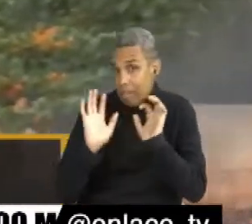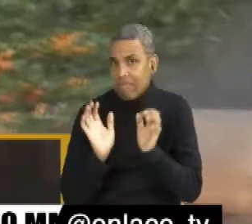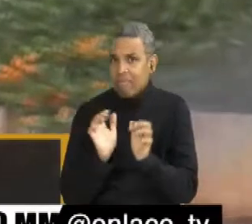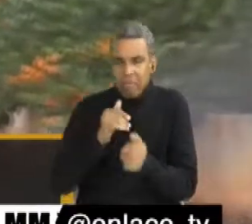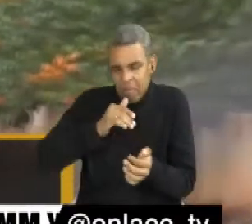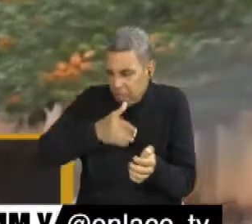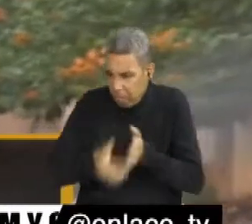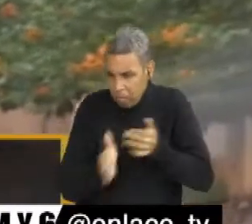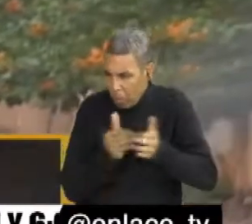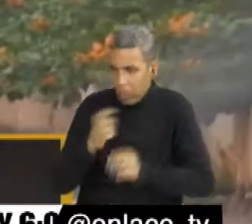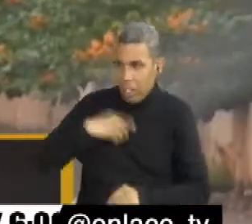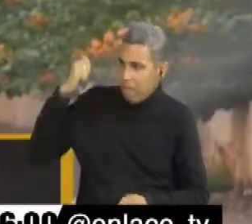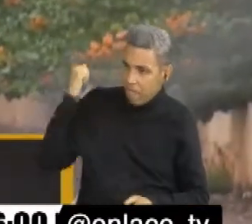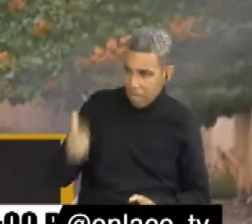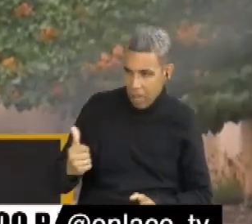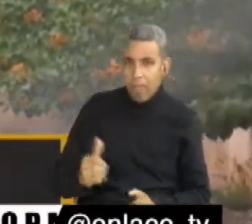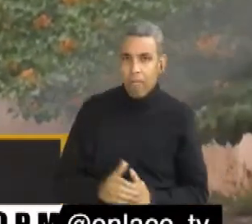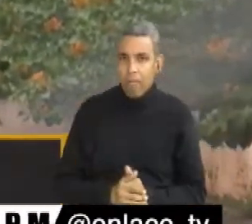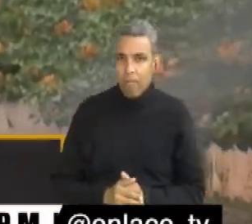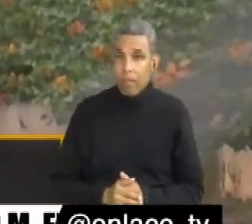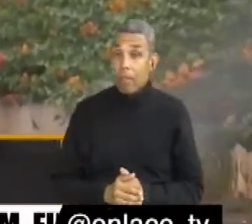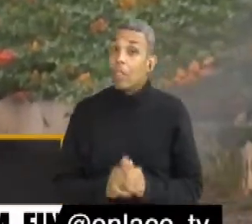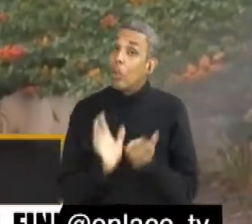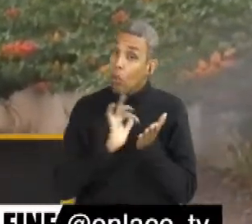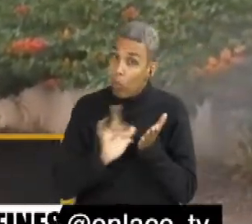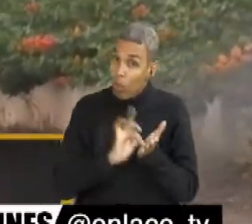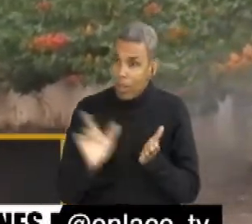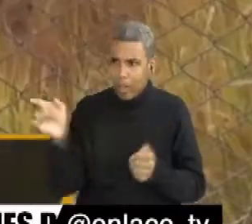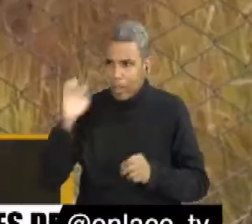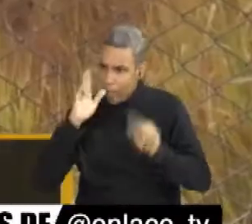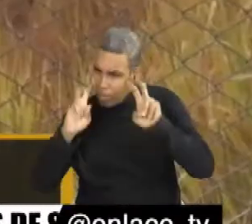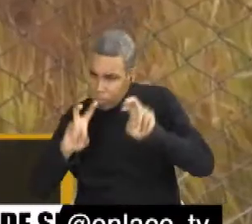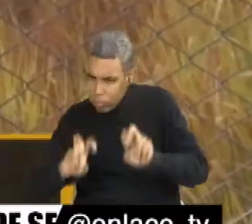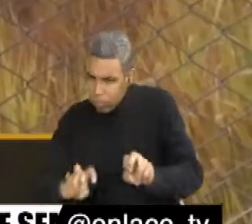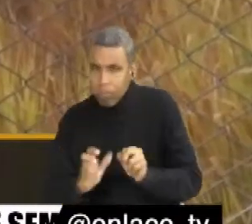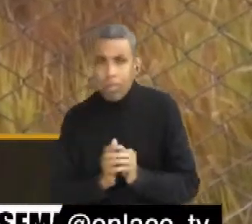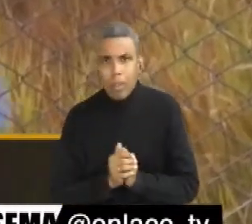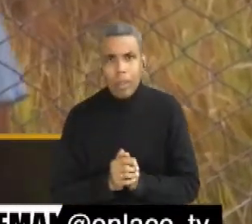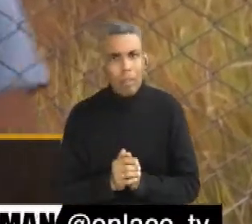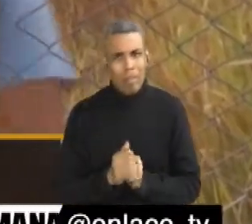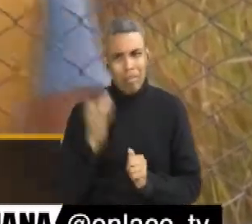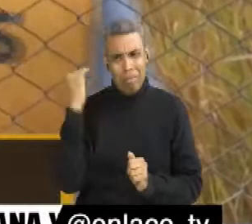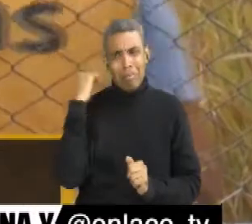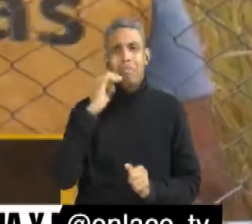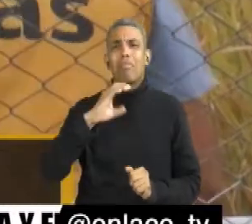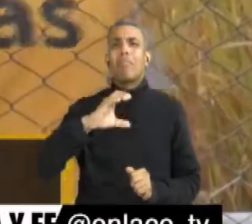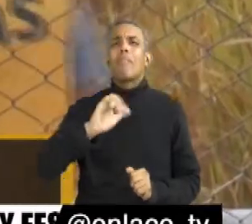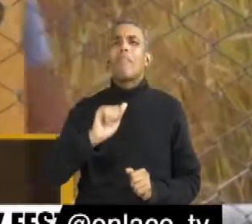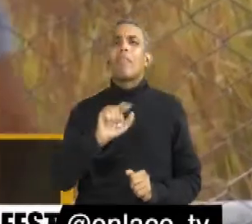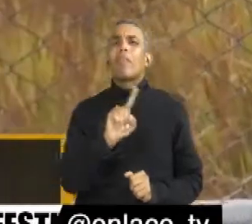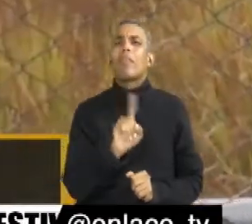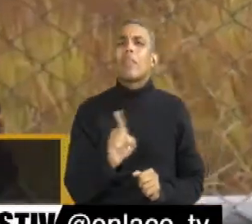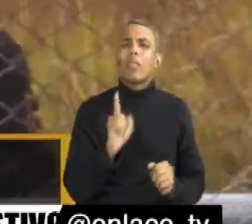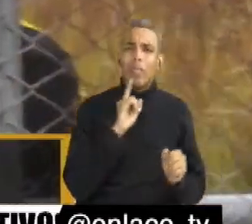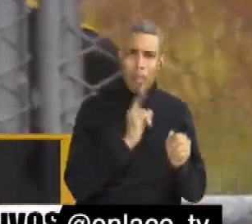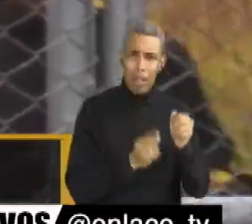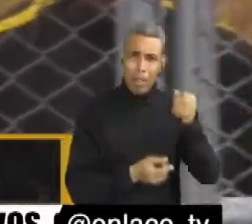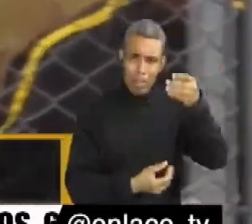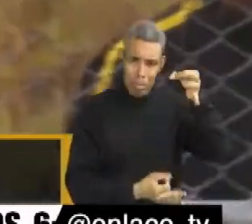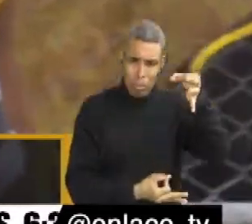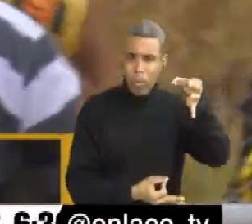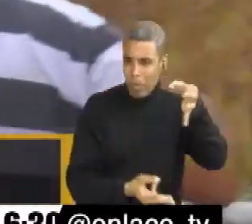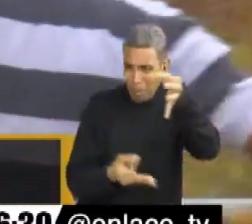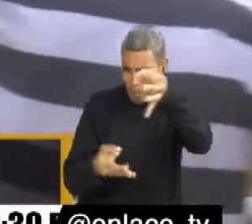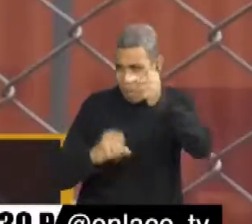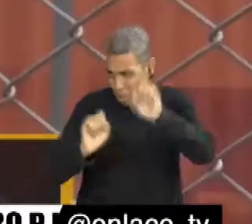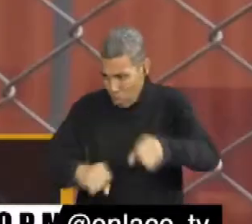fiscal de hacer intervención personal sobre ese tema. Esas licencias fueron otorgadas de manera ilegales y eso